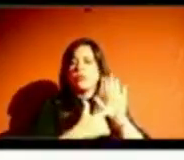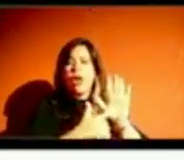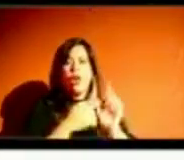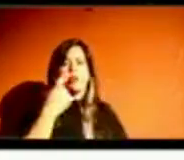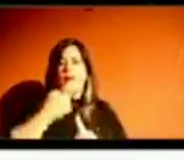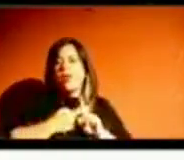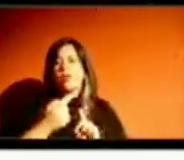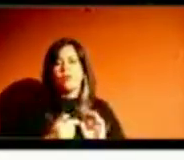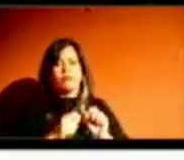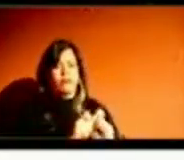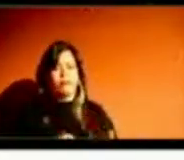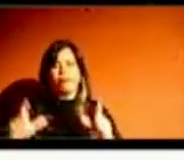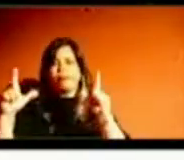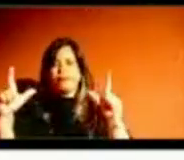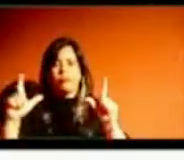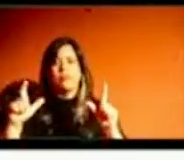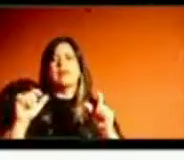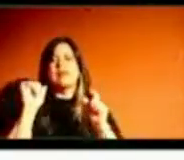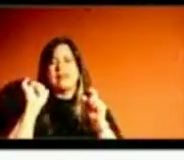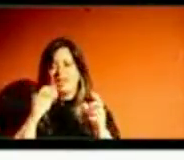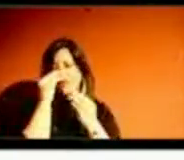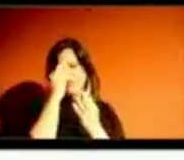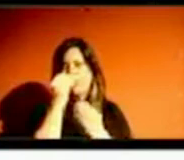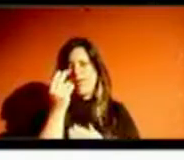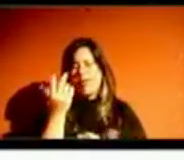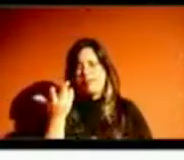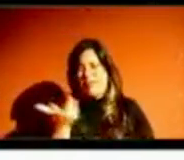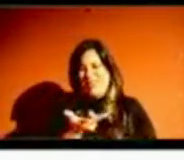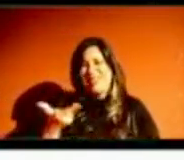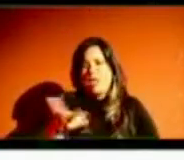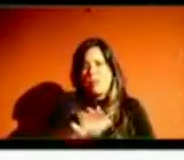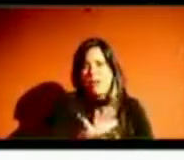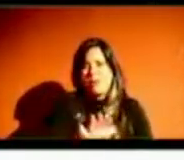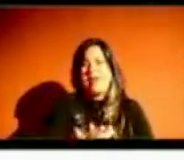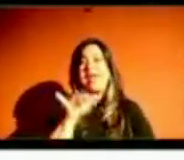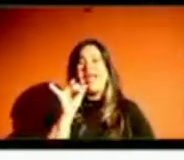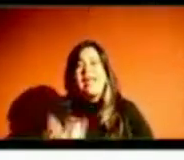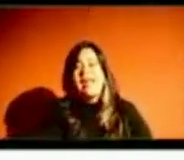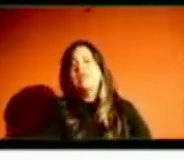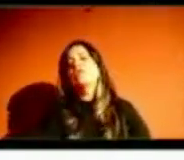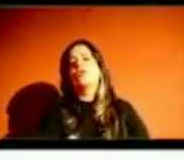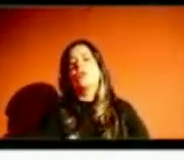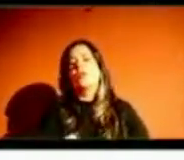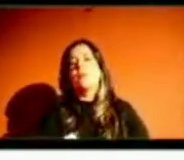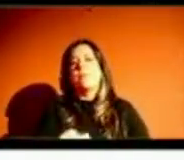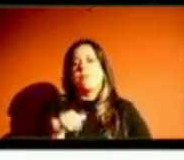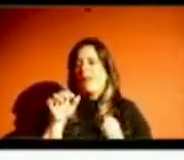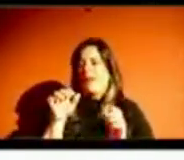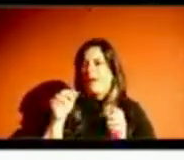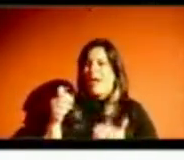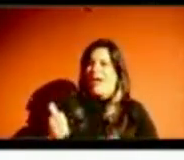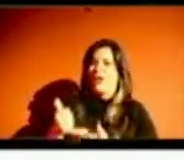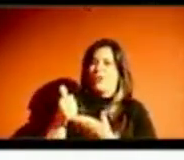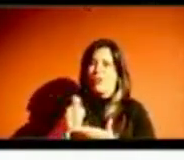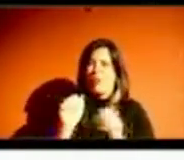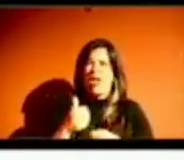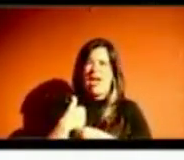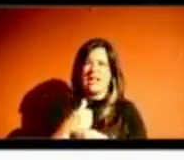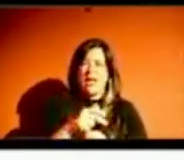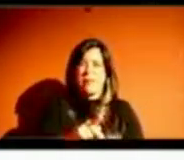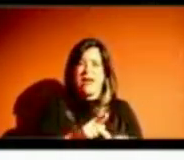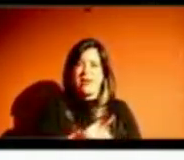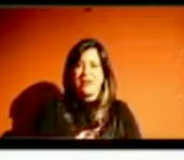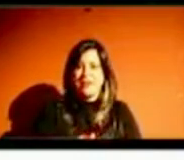automáticamente la información de esas tres W-2. Así que eso es lo que hace de que usted pueda erradicar su planilla de contribución